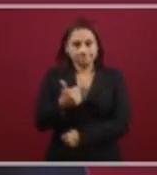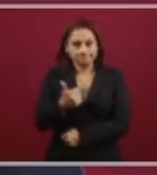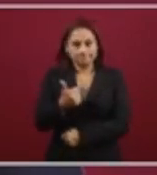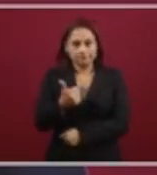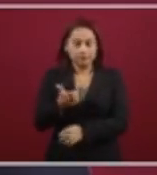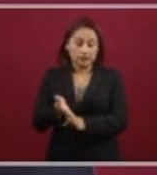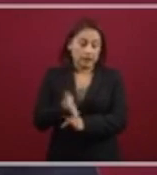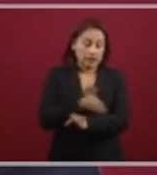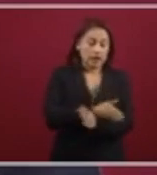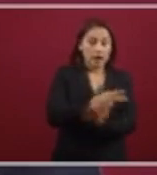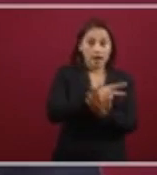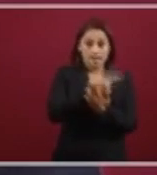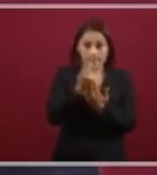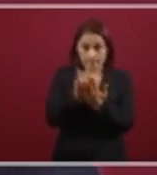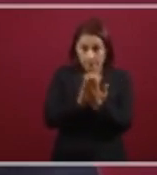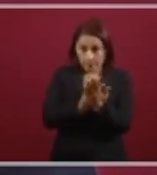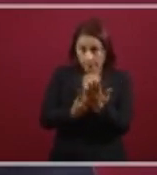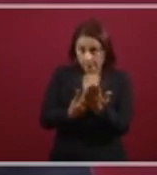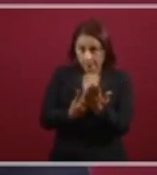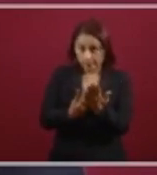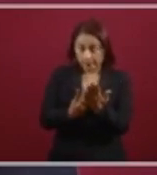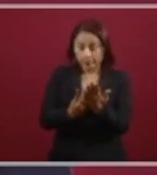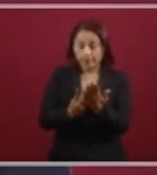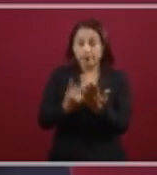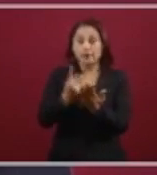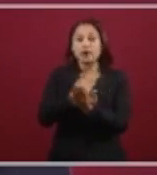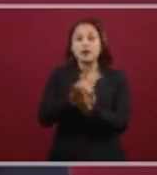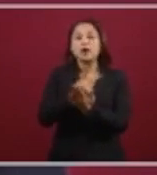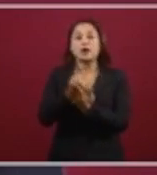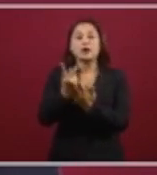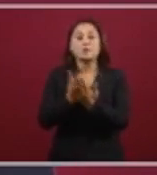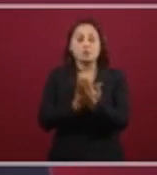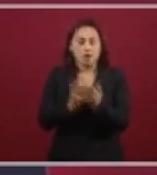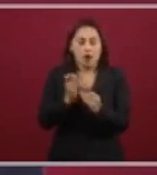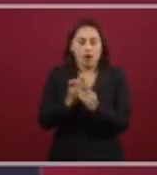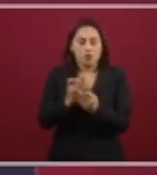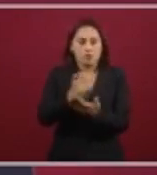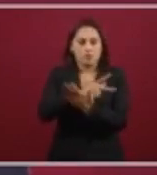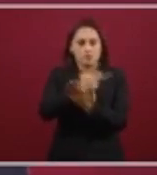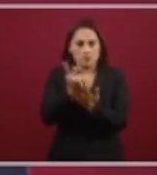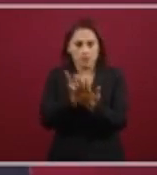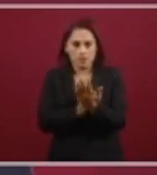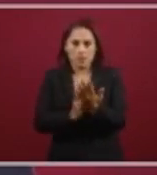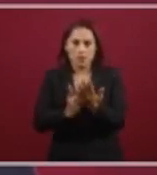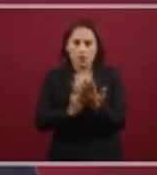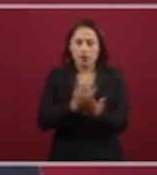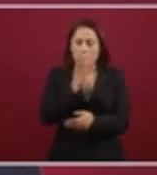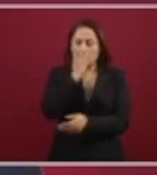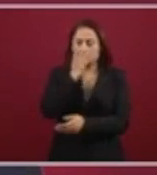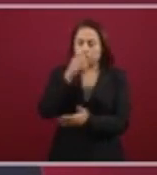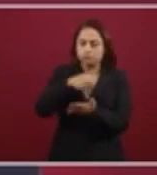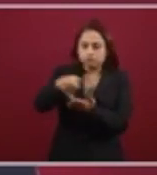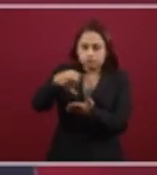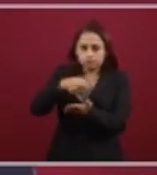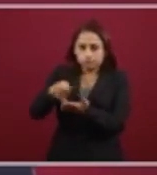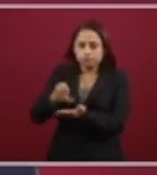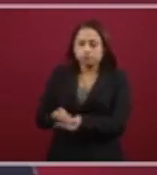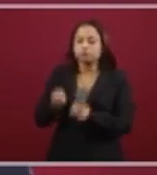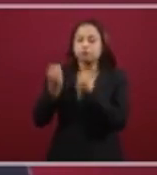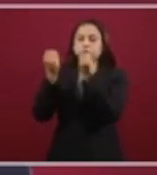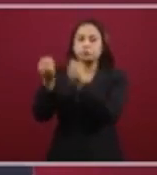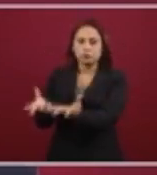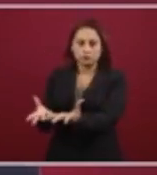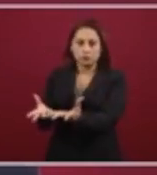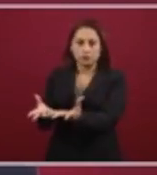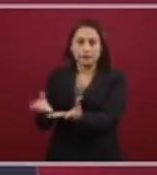programa de la entrega de fertilizantes en esos municipios. Ahora